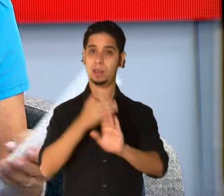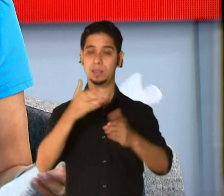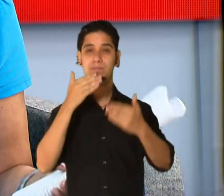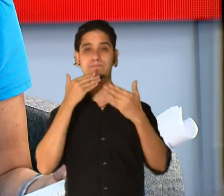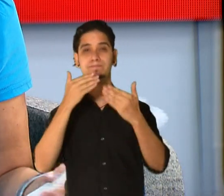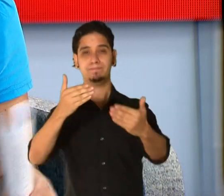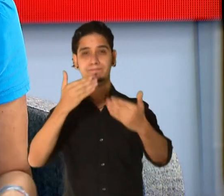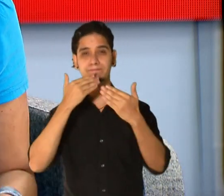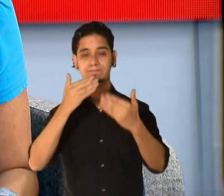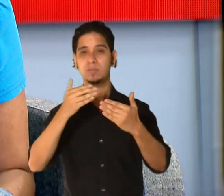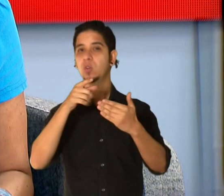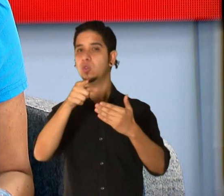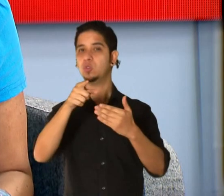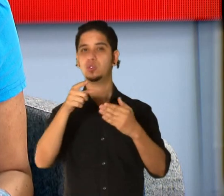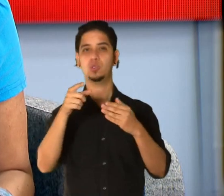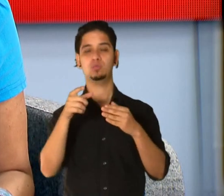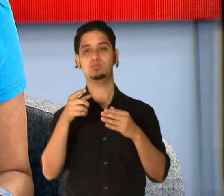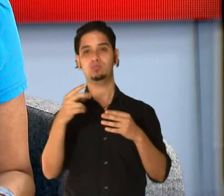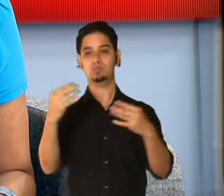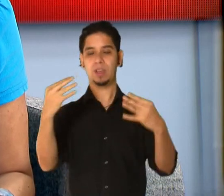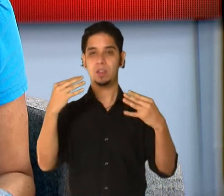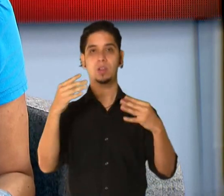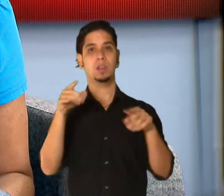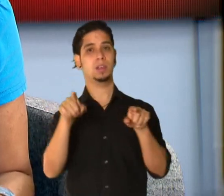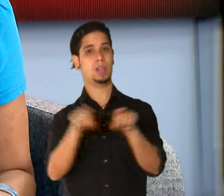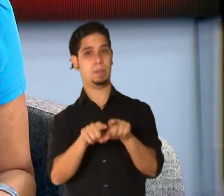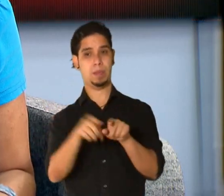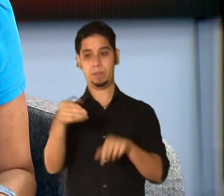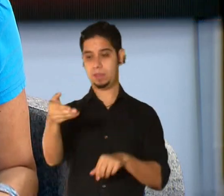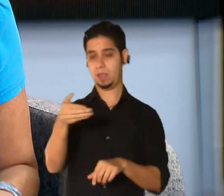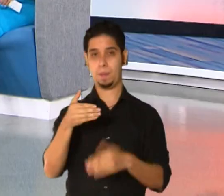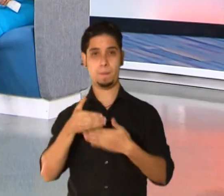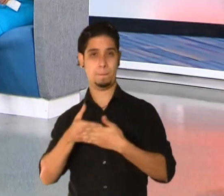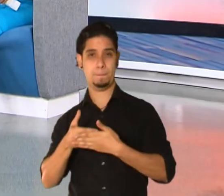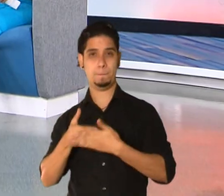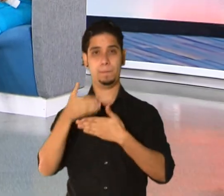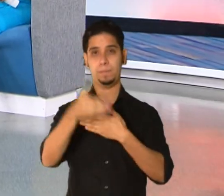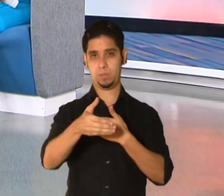agradecerlos por su sintonía e invitarles a nuestra próxima